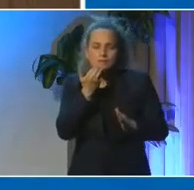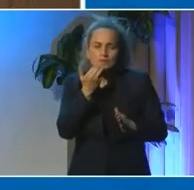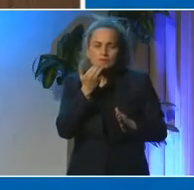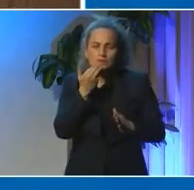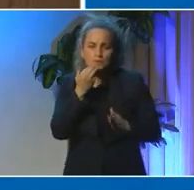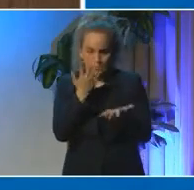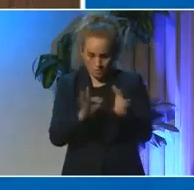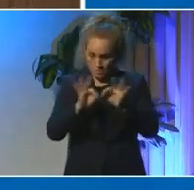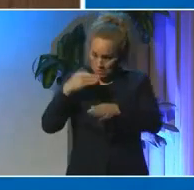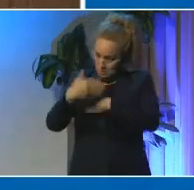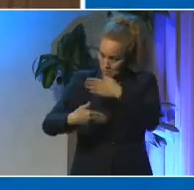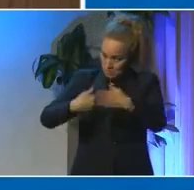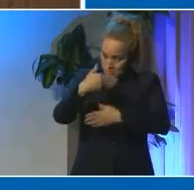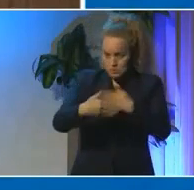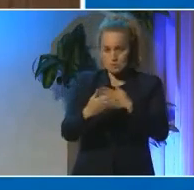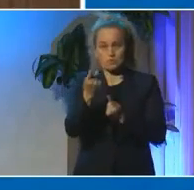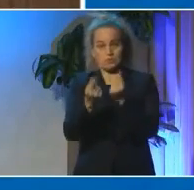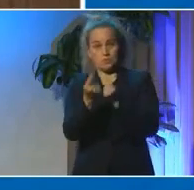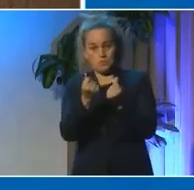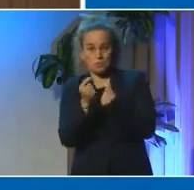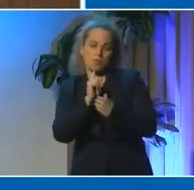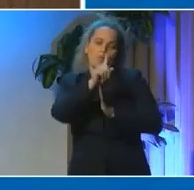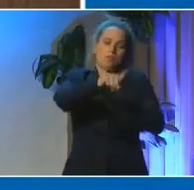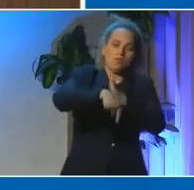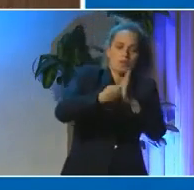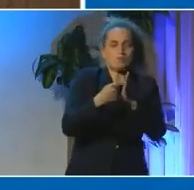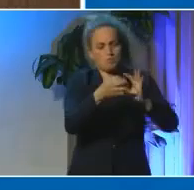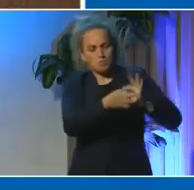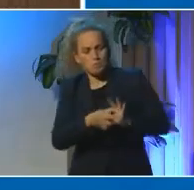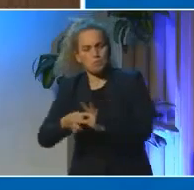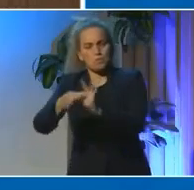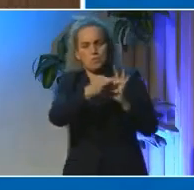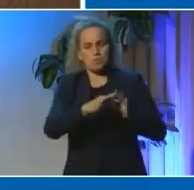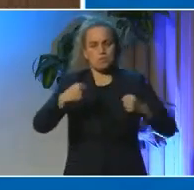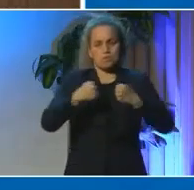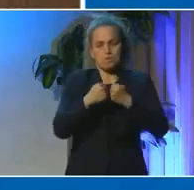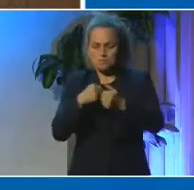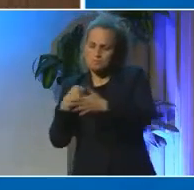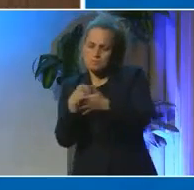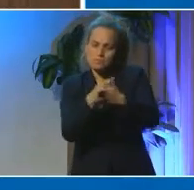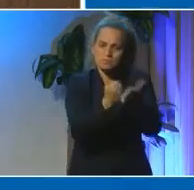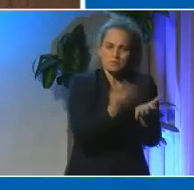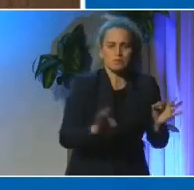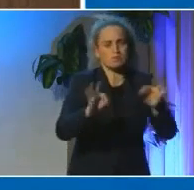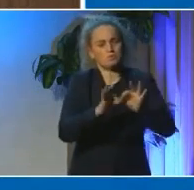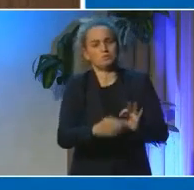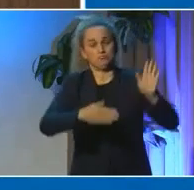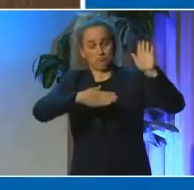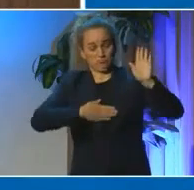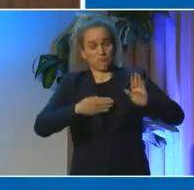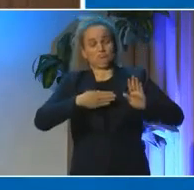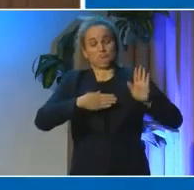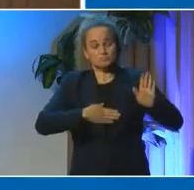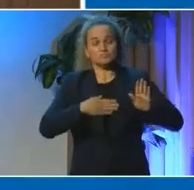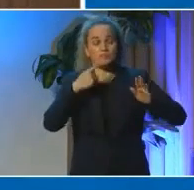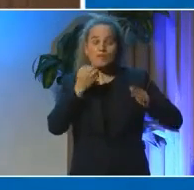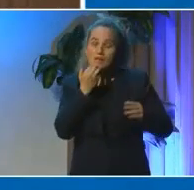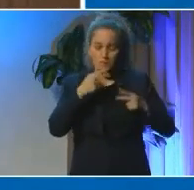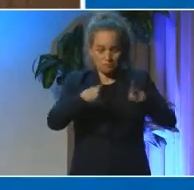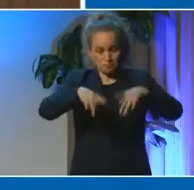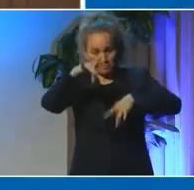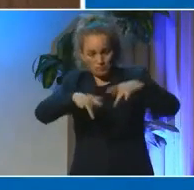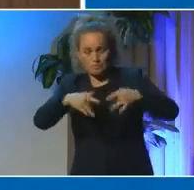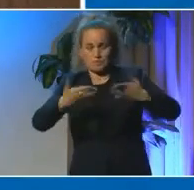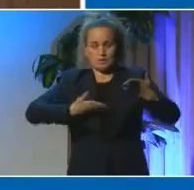generar un proceso de economía circular nos unimos Y tenemos un Aliado y un gestor de raes y cumplimos con que nuestras oficinas y en nuestras